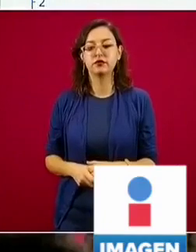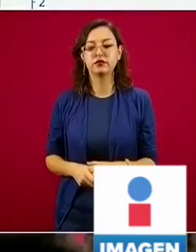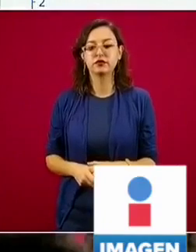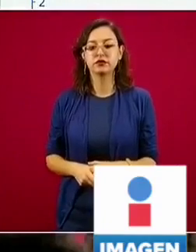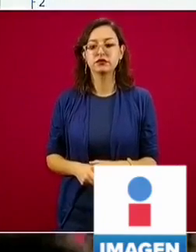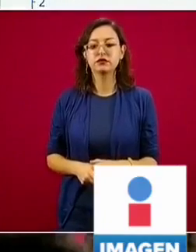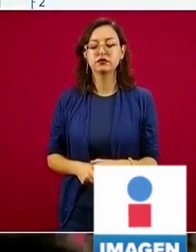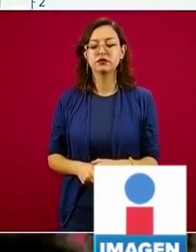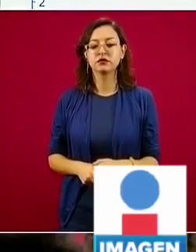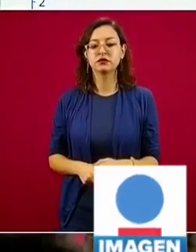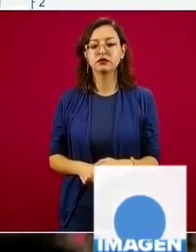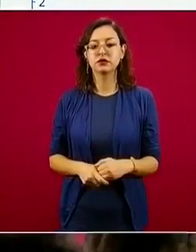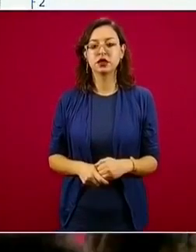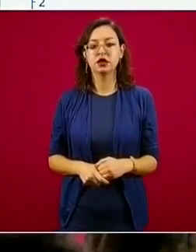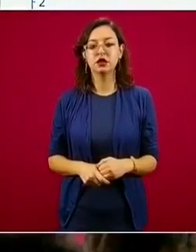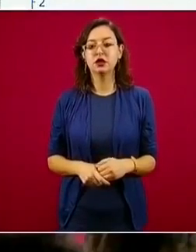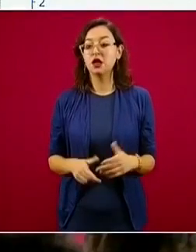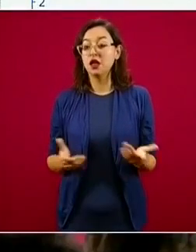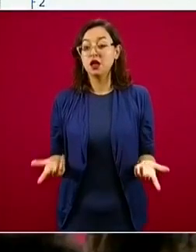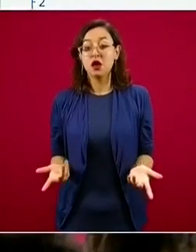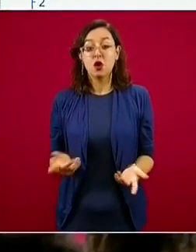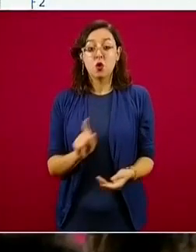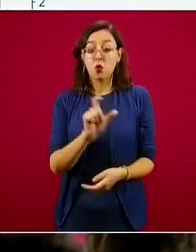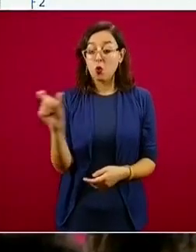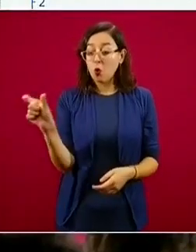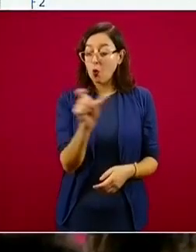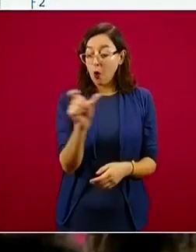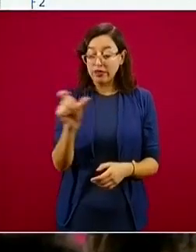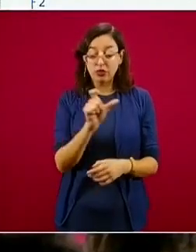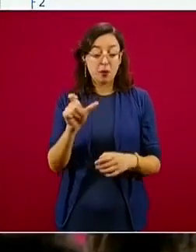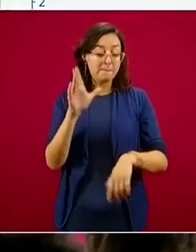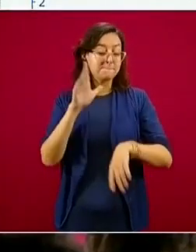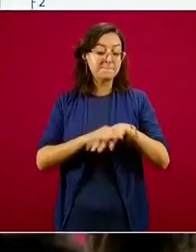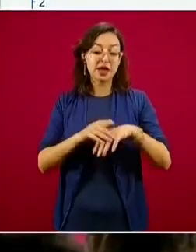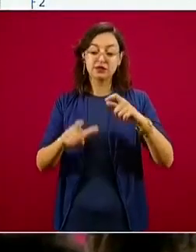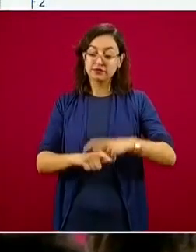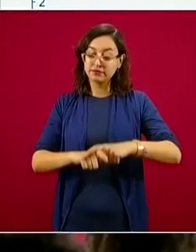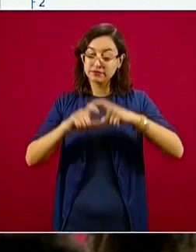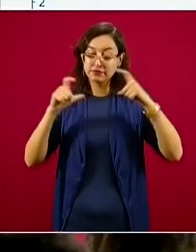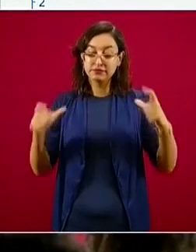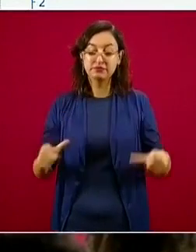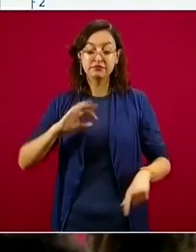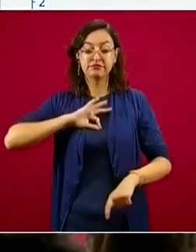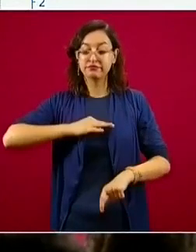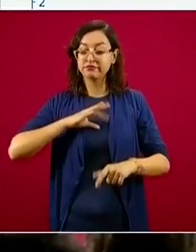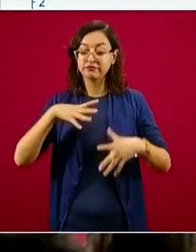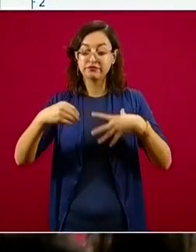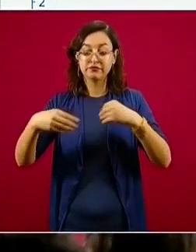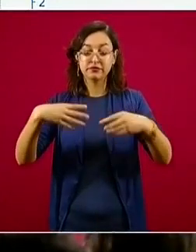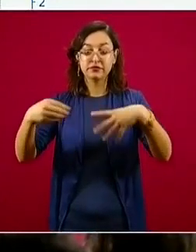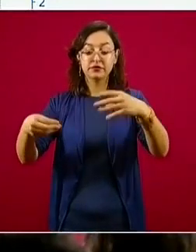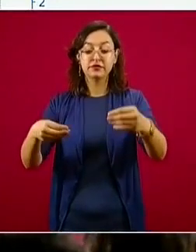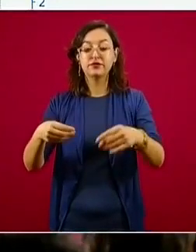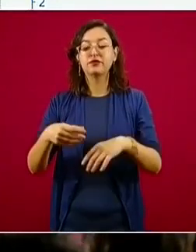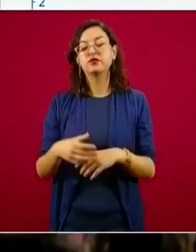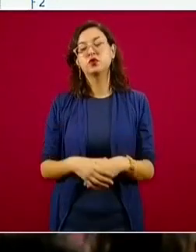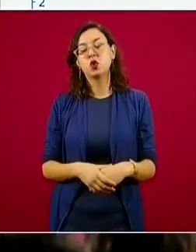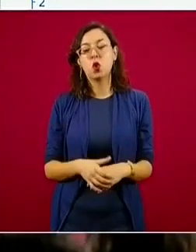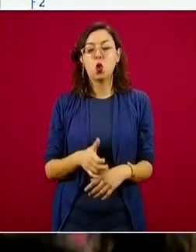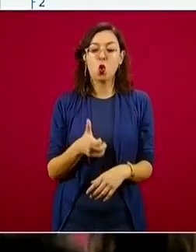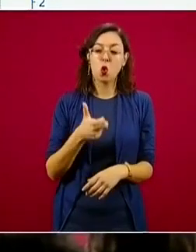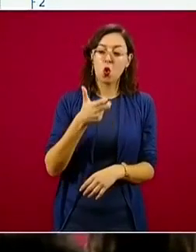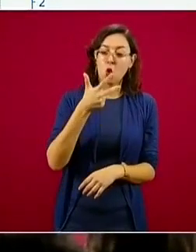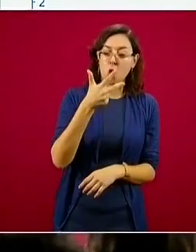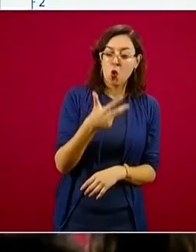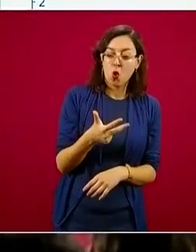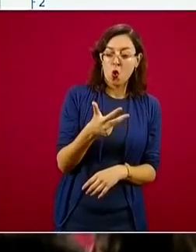cuando va a ser el momento cumbre de la epidemia como hemos dicho va a ser habíamos dicho originalmente entre el 8 y